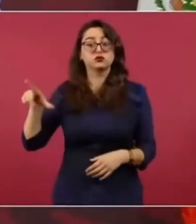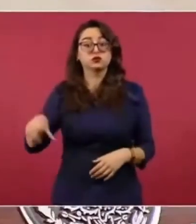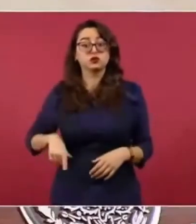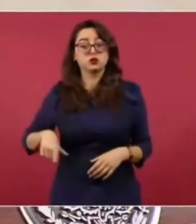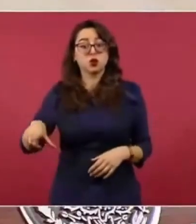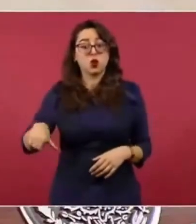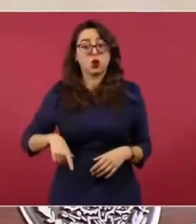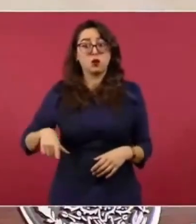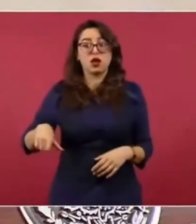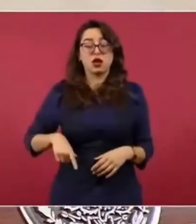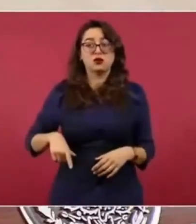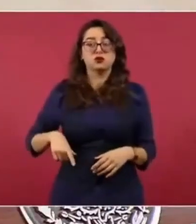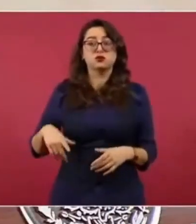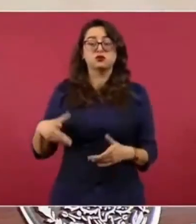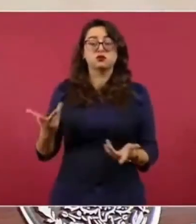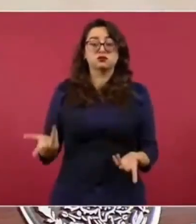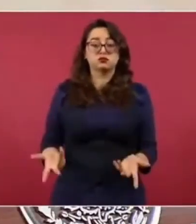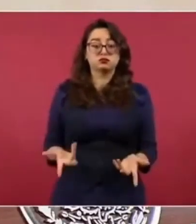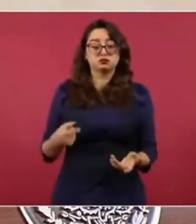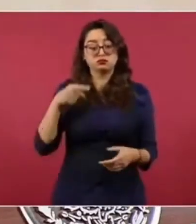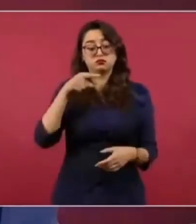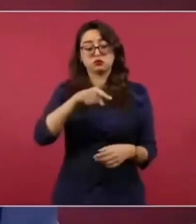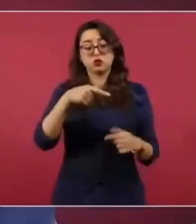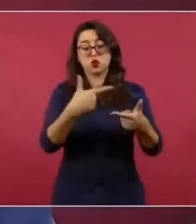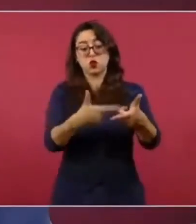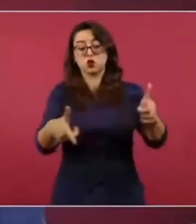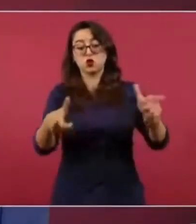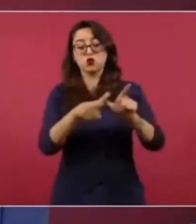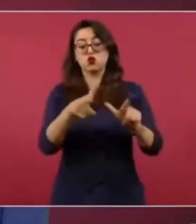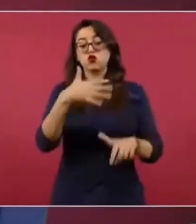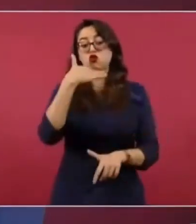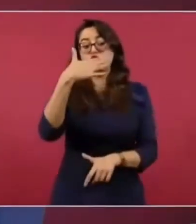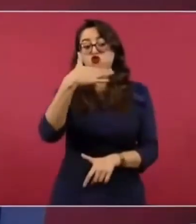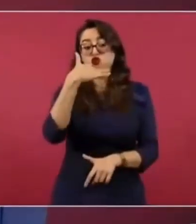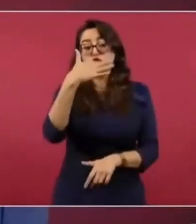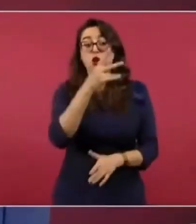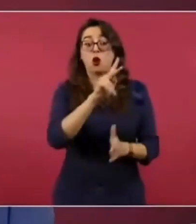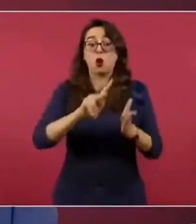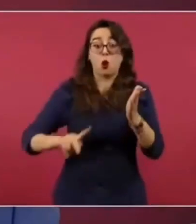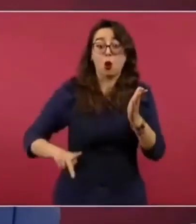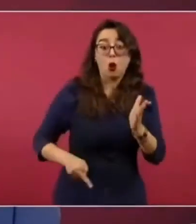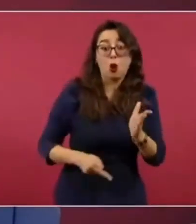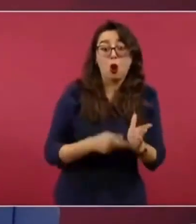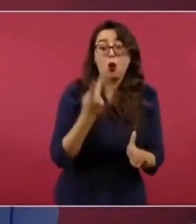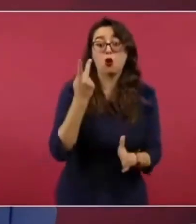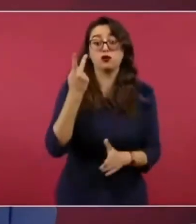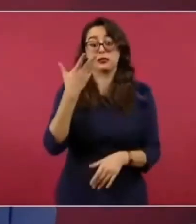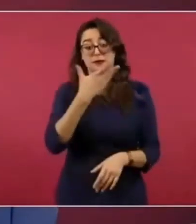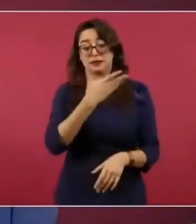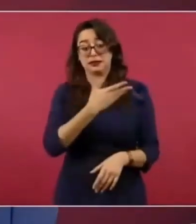a los que dirige ¿cómo se llama? Claudio X González. Pero miren,